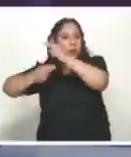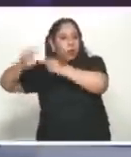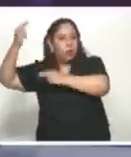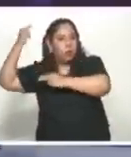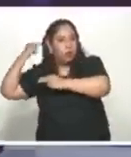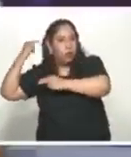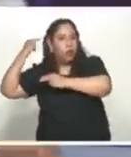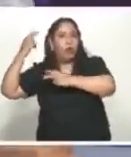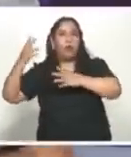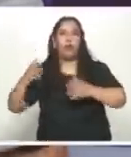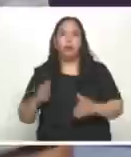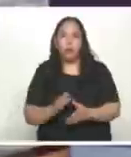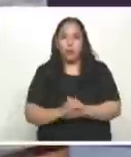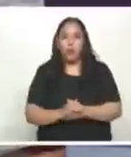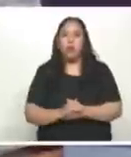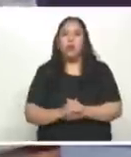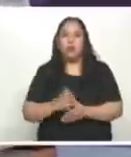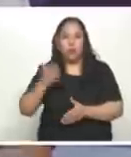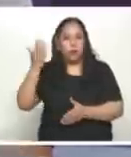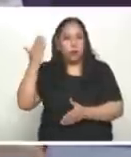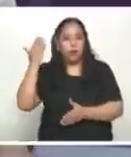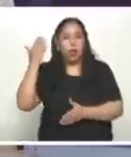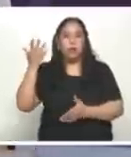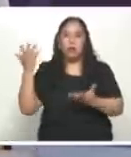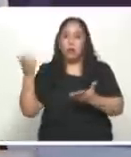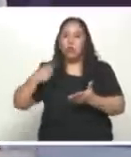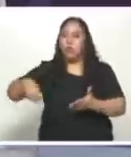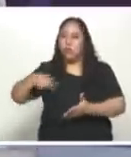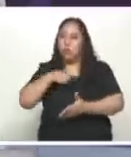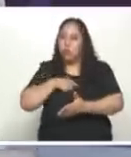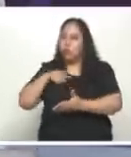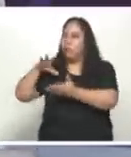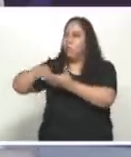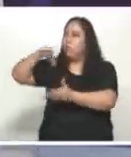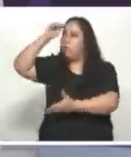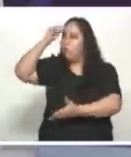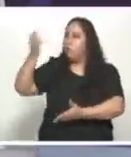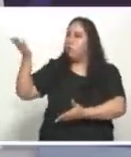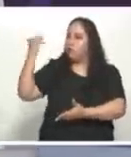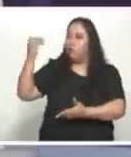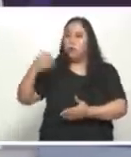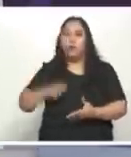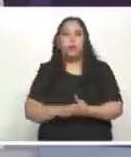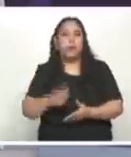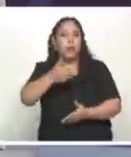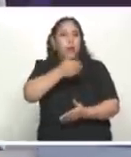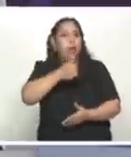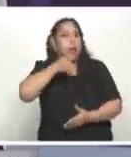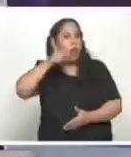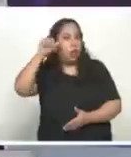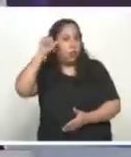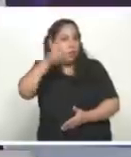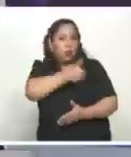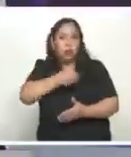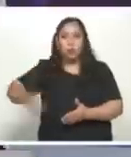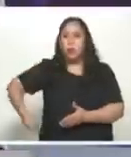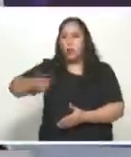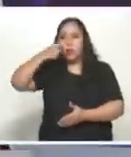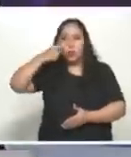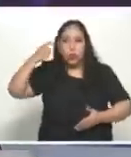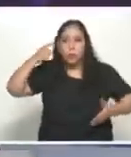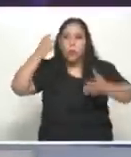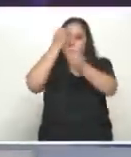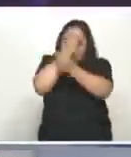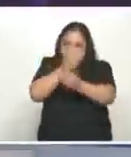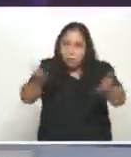una manera granítica con un solo objetivo. El mensaje ayer de la presidenta fue un solo mensaje: que vuelva